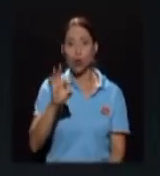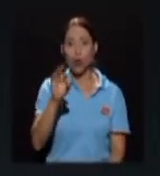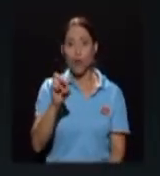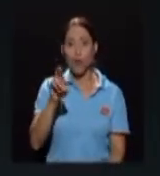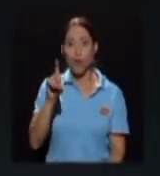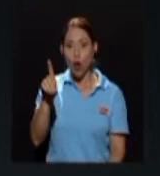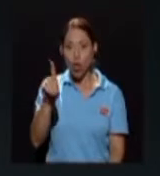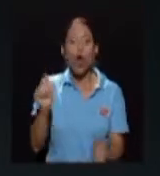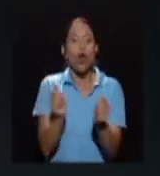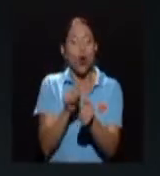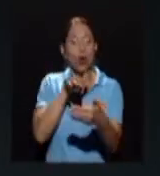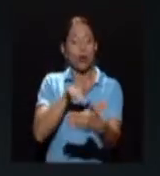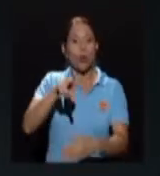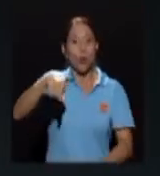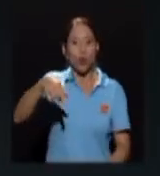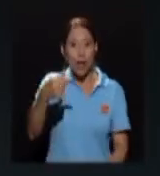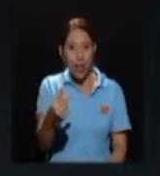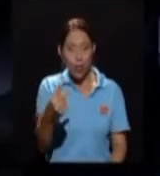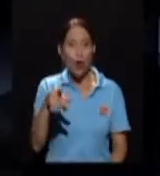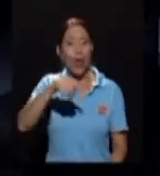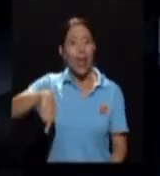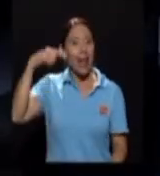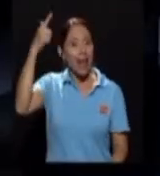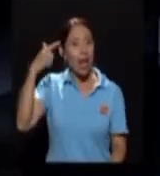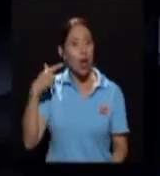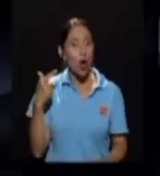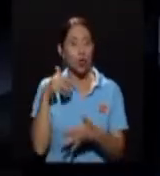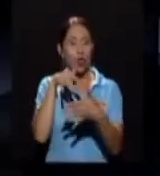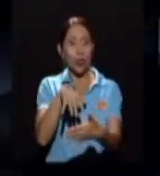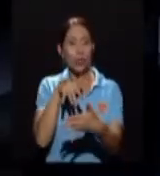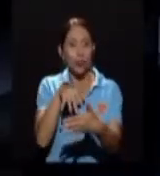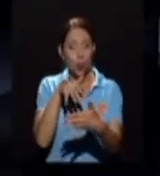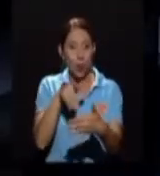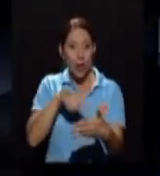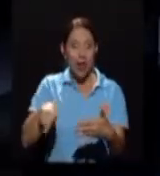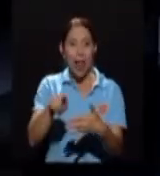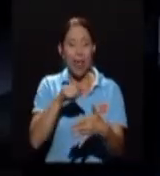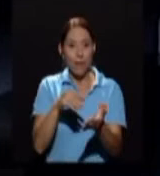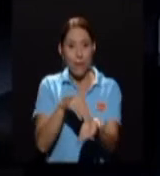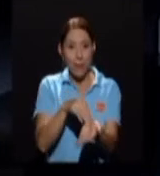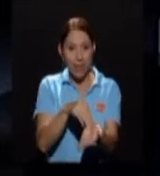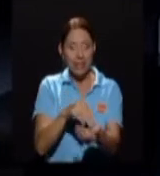con posgrados en la London School of Hygiene and Tropical Medicine, y con